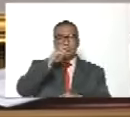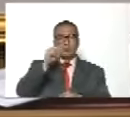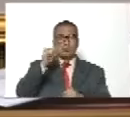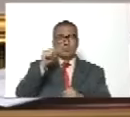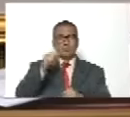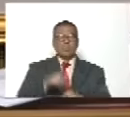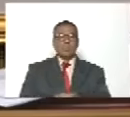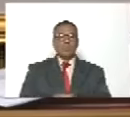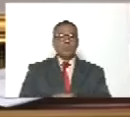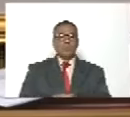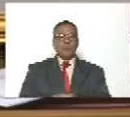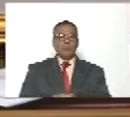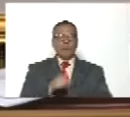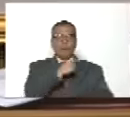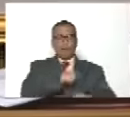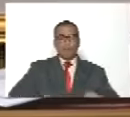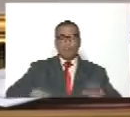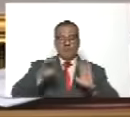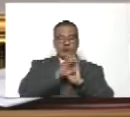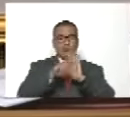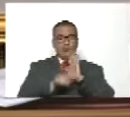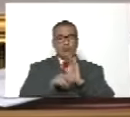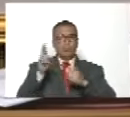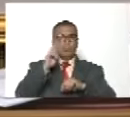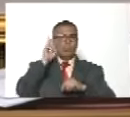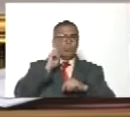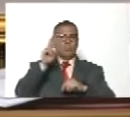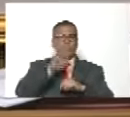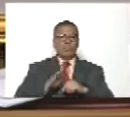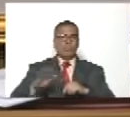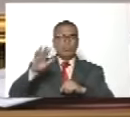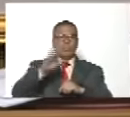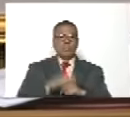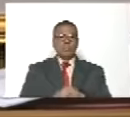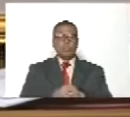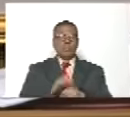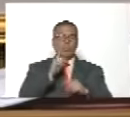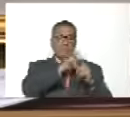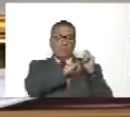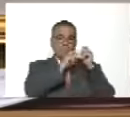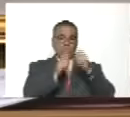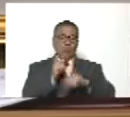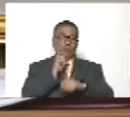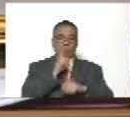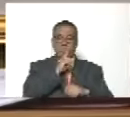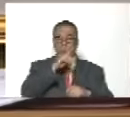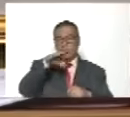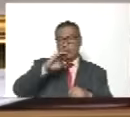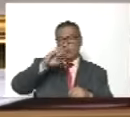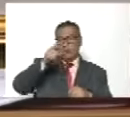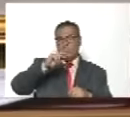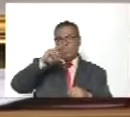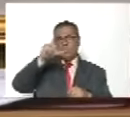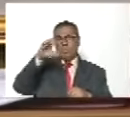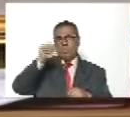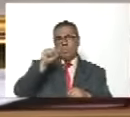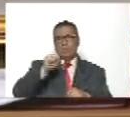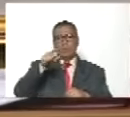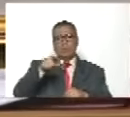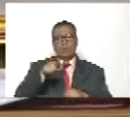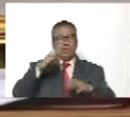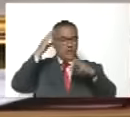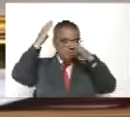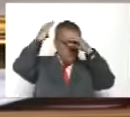Maduro Moros, presidente constitucional de la República Bolivariana de Venezuela, para el nombramiento del ciudadano Carlos Feo Acevedo